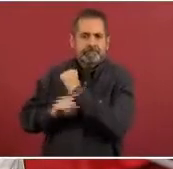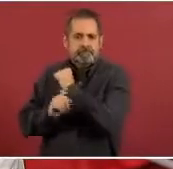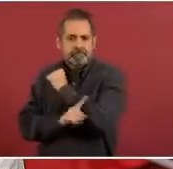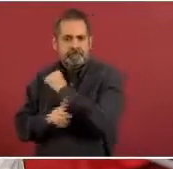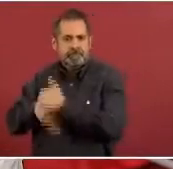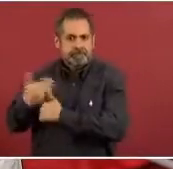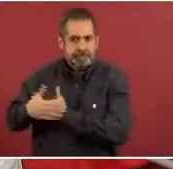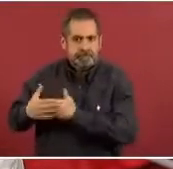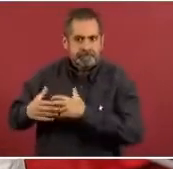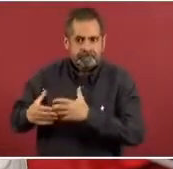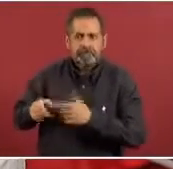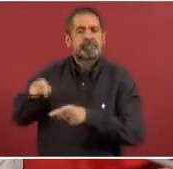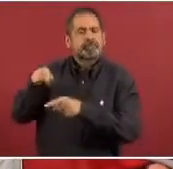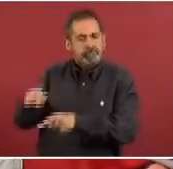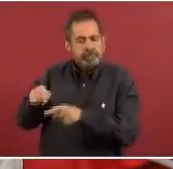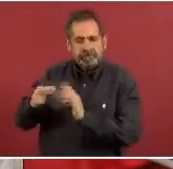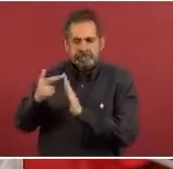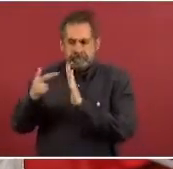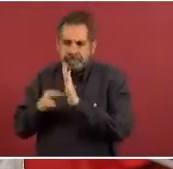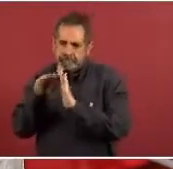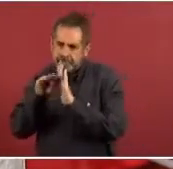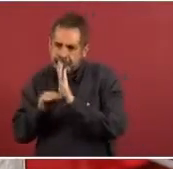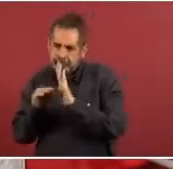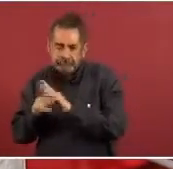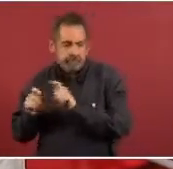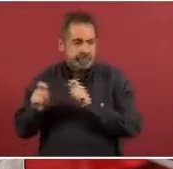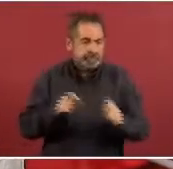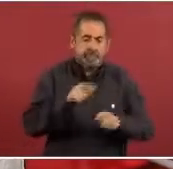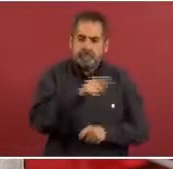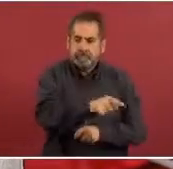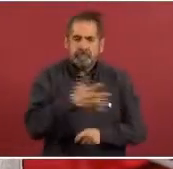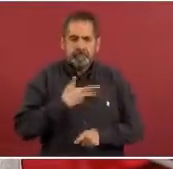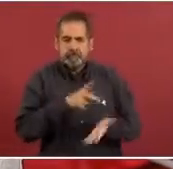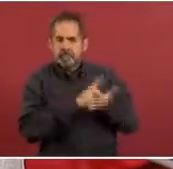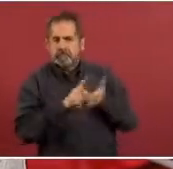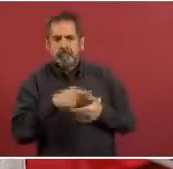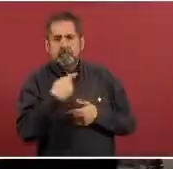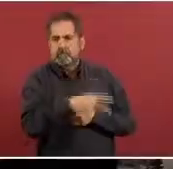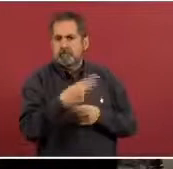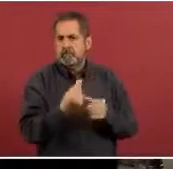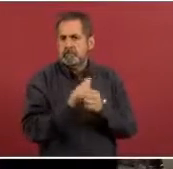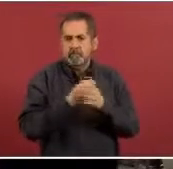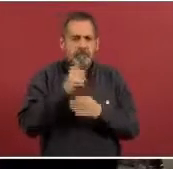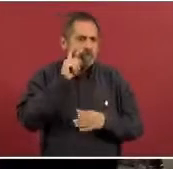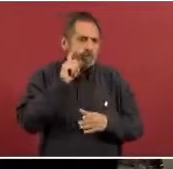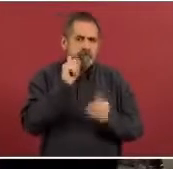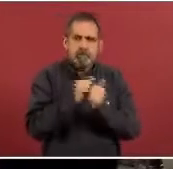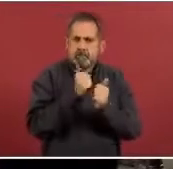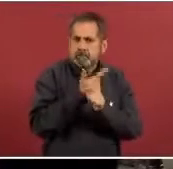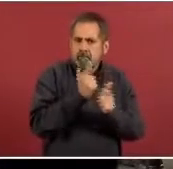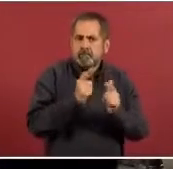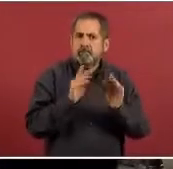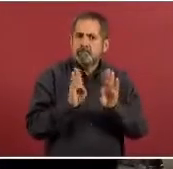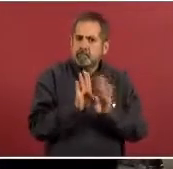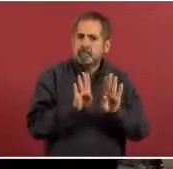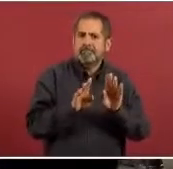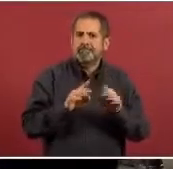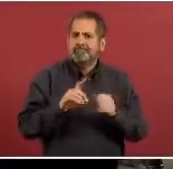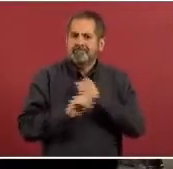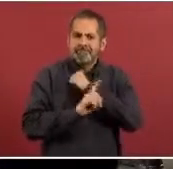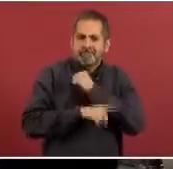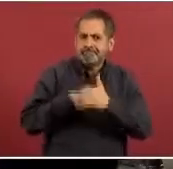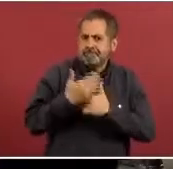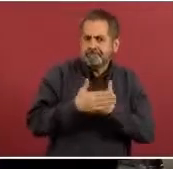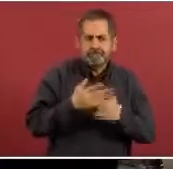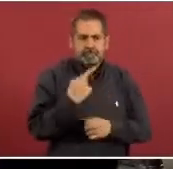acciones fundamentales para garantizar los derechos y la salud sexual y reproductiva. La que sigue, por favor. Las